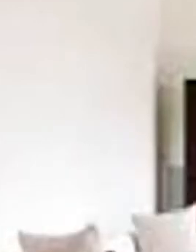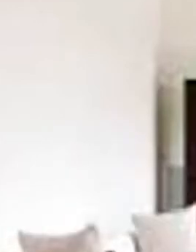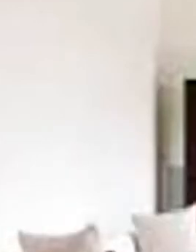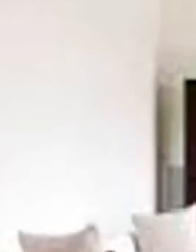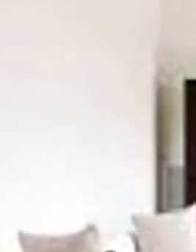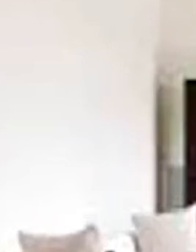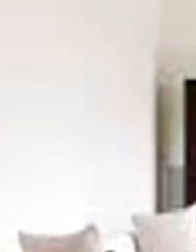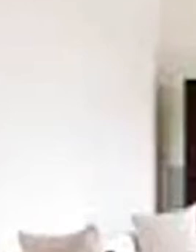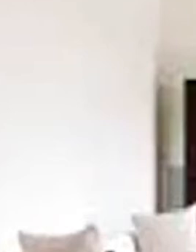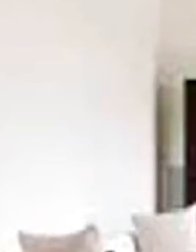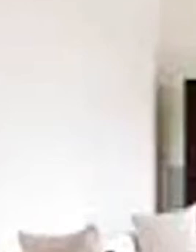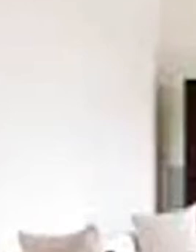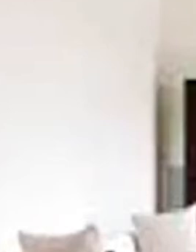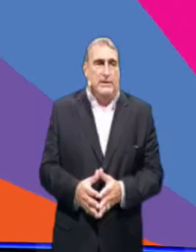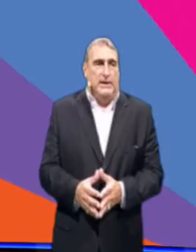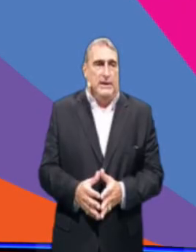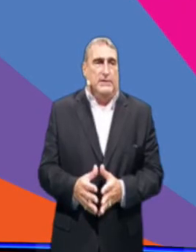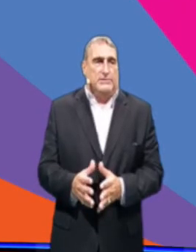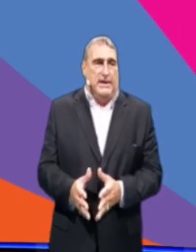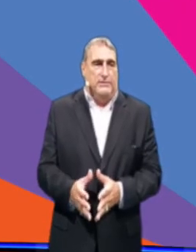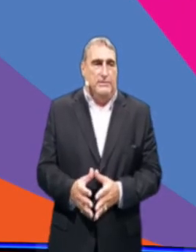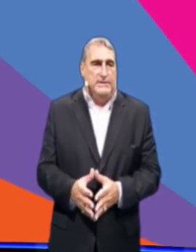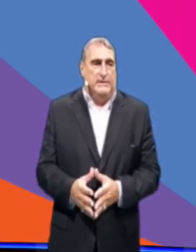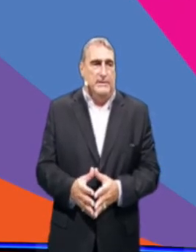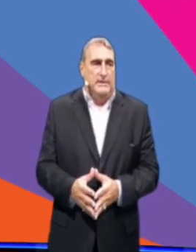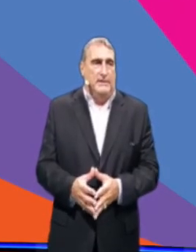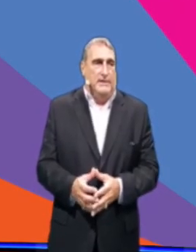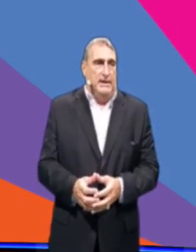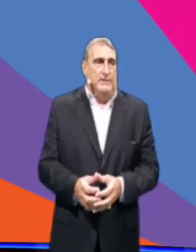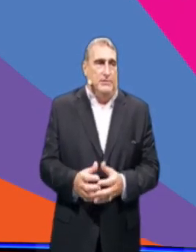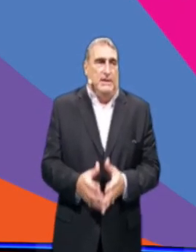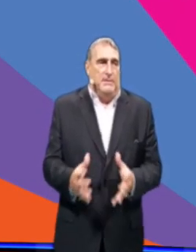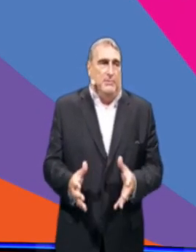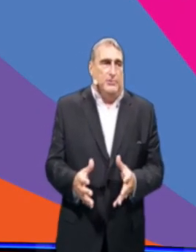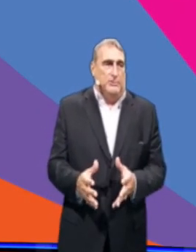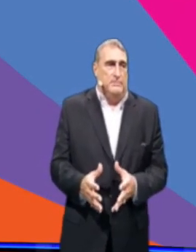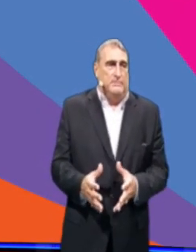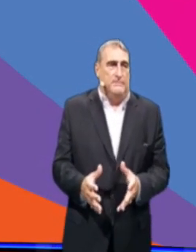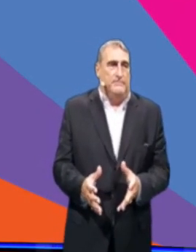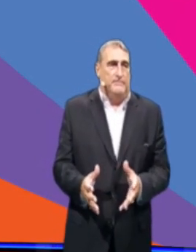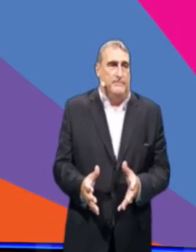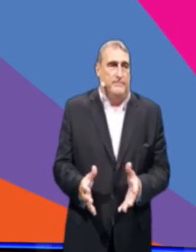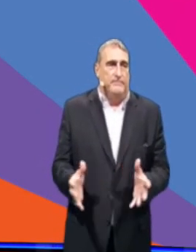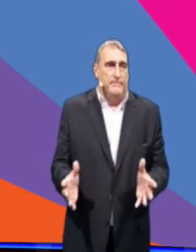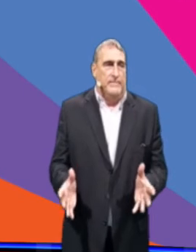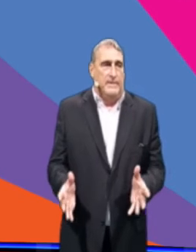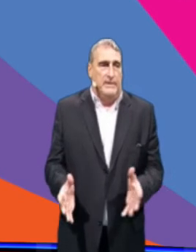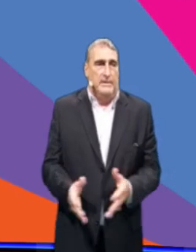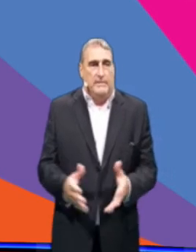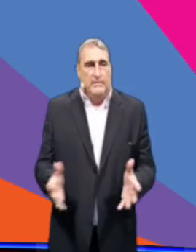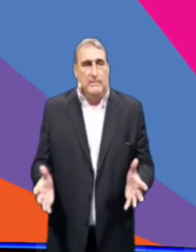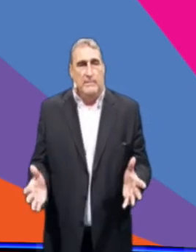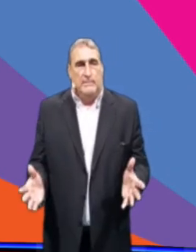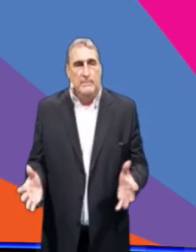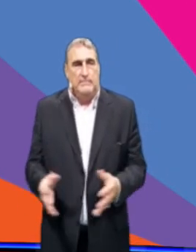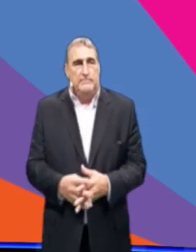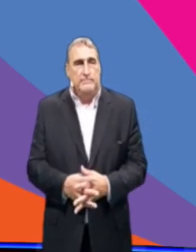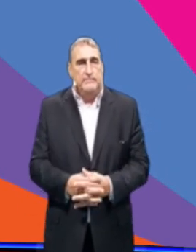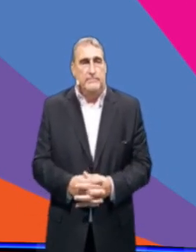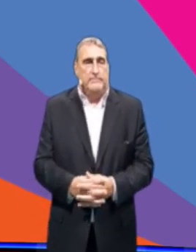pero aparte de otra cuestión, es de Rosario, es decir, donde hay más Es votos. de Rosario, responde a Cristina y tiene,